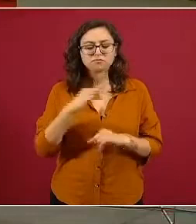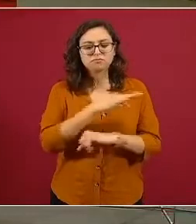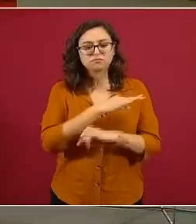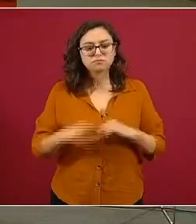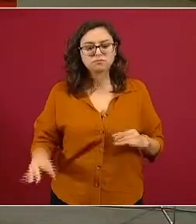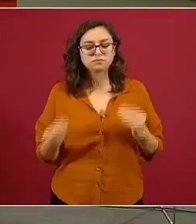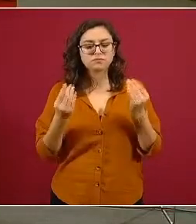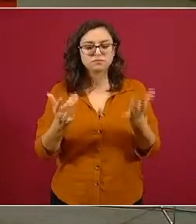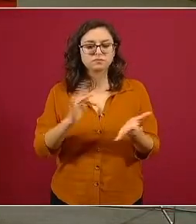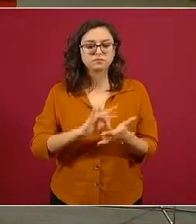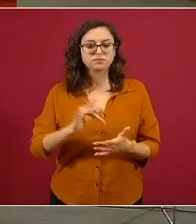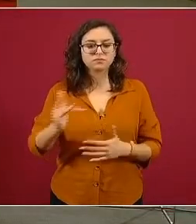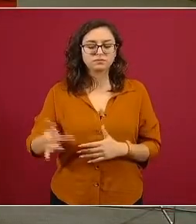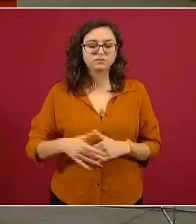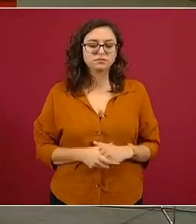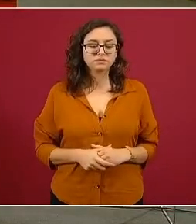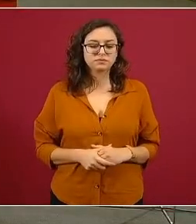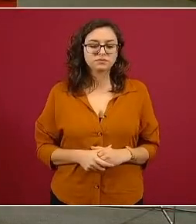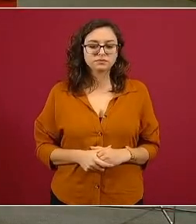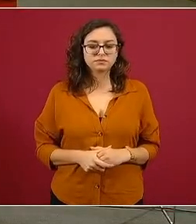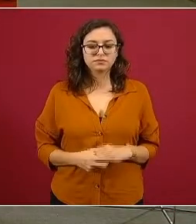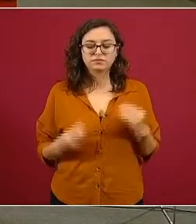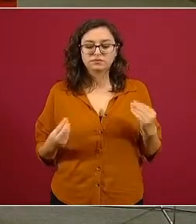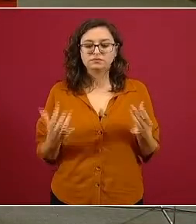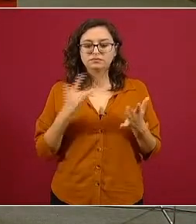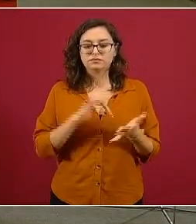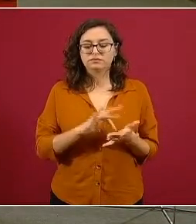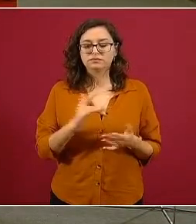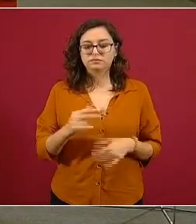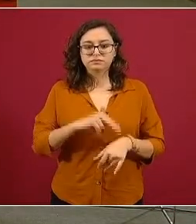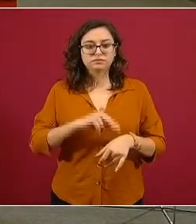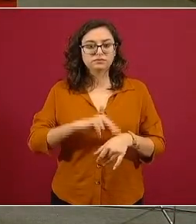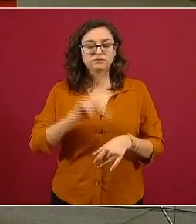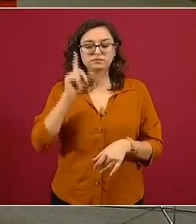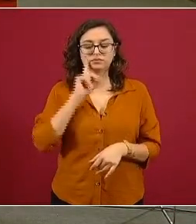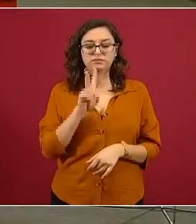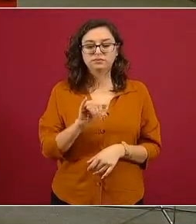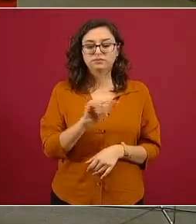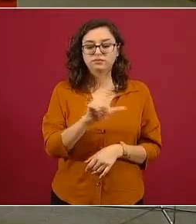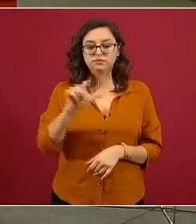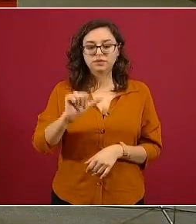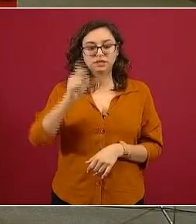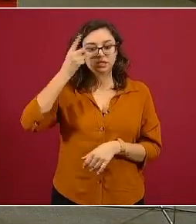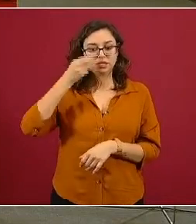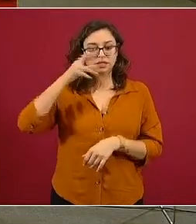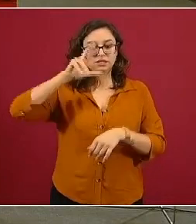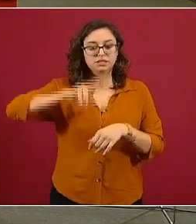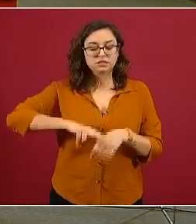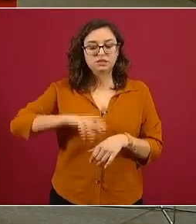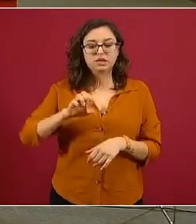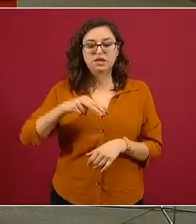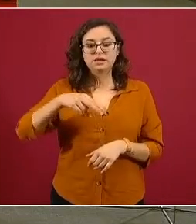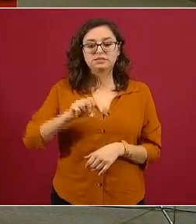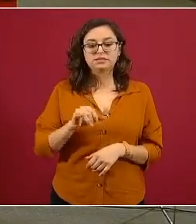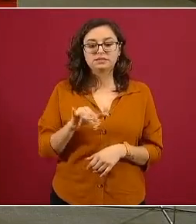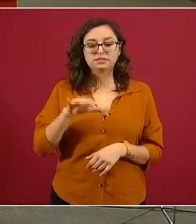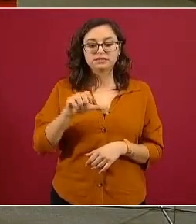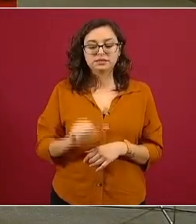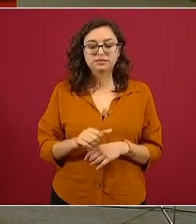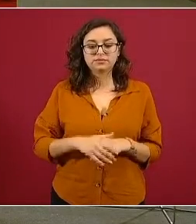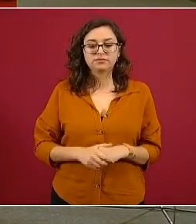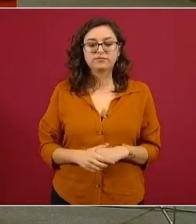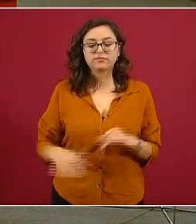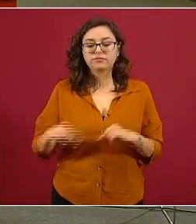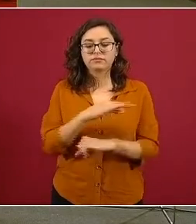gracias. Muchas gracias, doctora Miriam Veras, directora general de CENSIA. Yo quisiera cerrar nada más